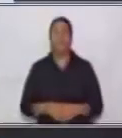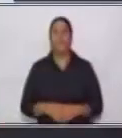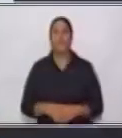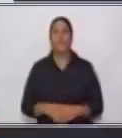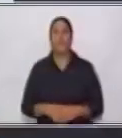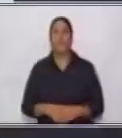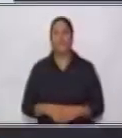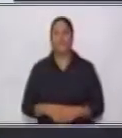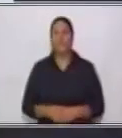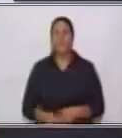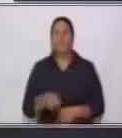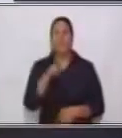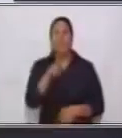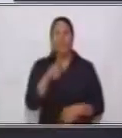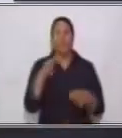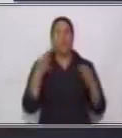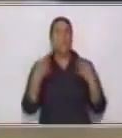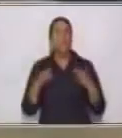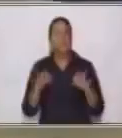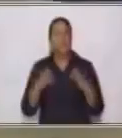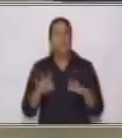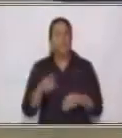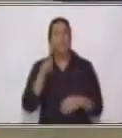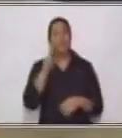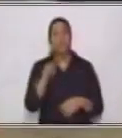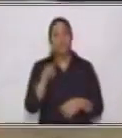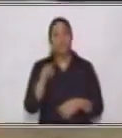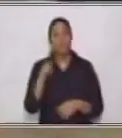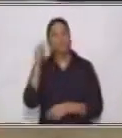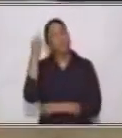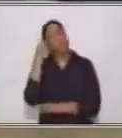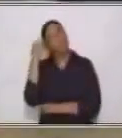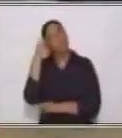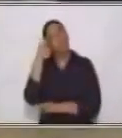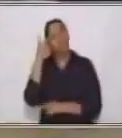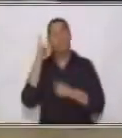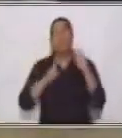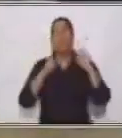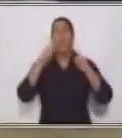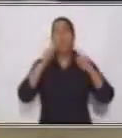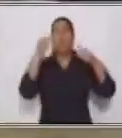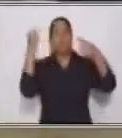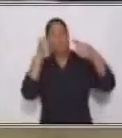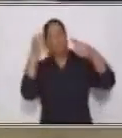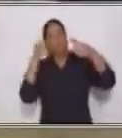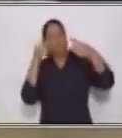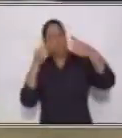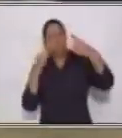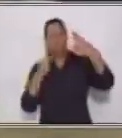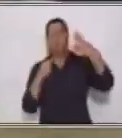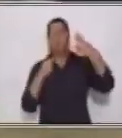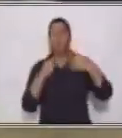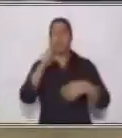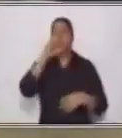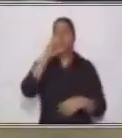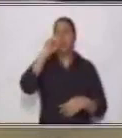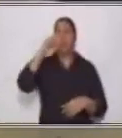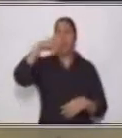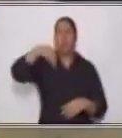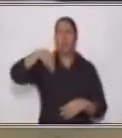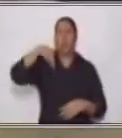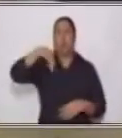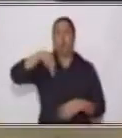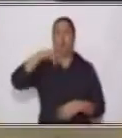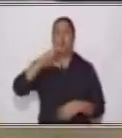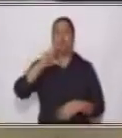de establecer qué conclusiones podemos sacar de acá, a partir de lo que vimos ya anteriormente. Como te indiqué, la conclusión tiene que